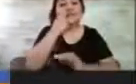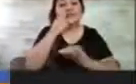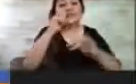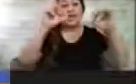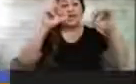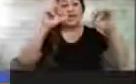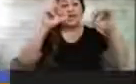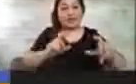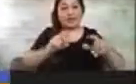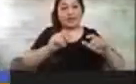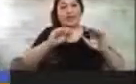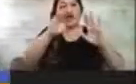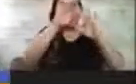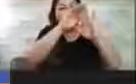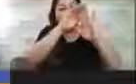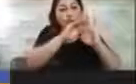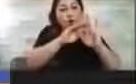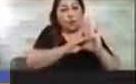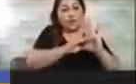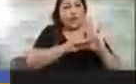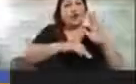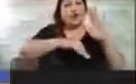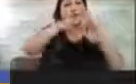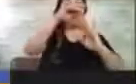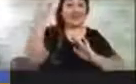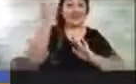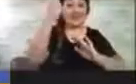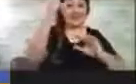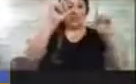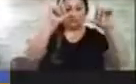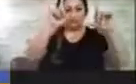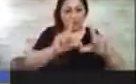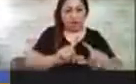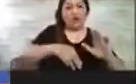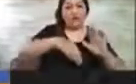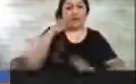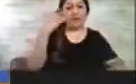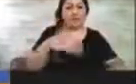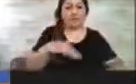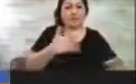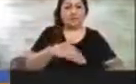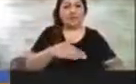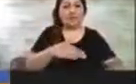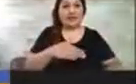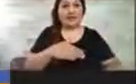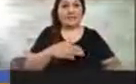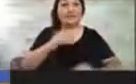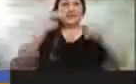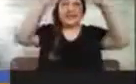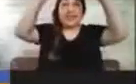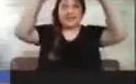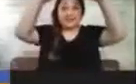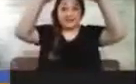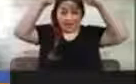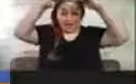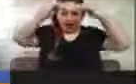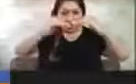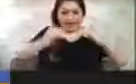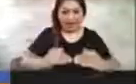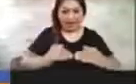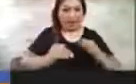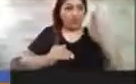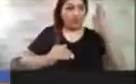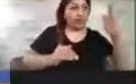relevancia, ir de lo general a lo particular y de arriba a abajo y de izquierda a derecha. No debe ser muy